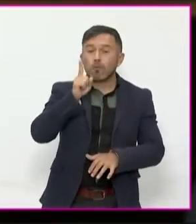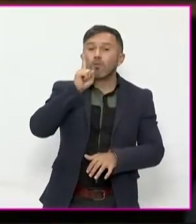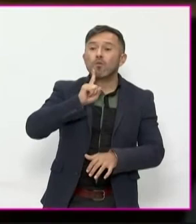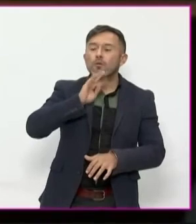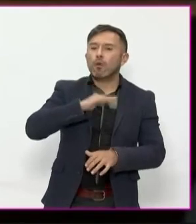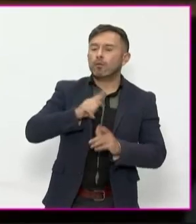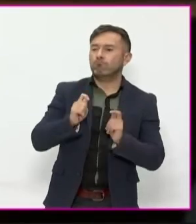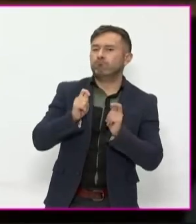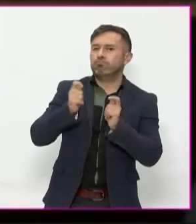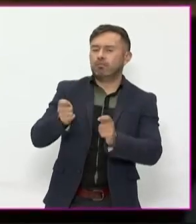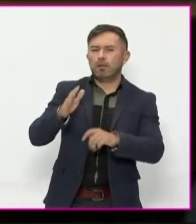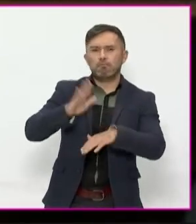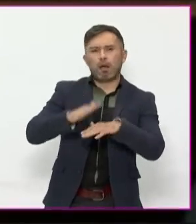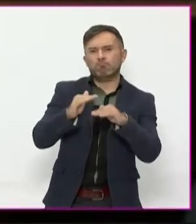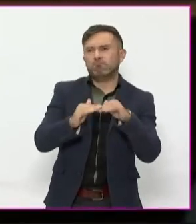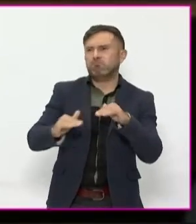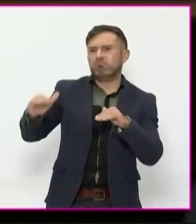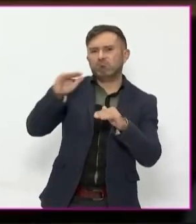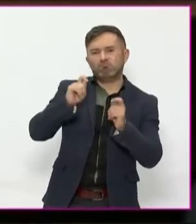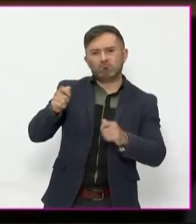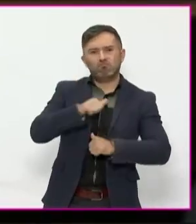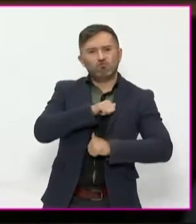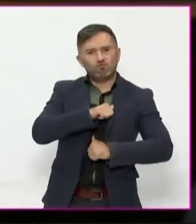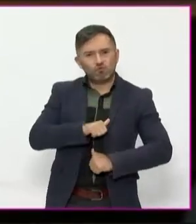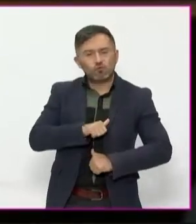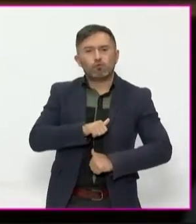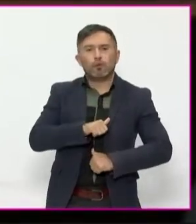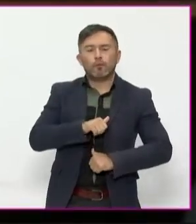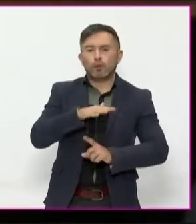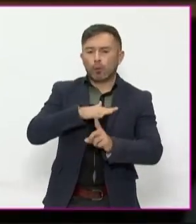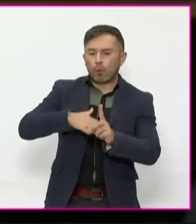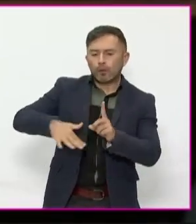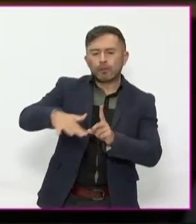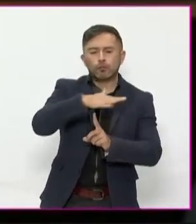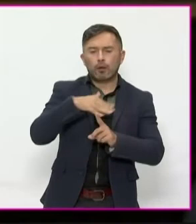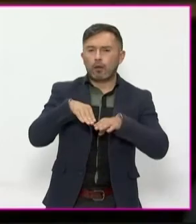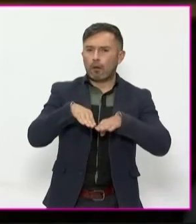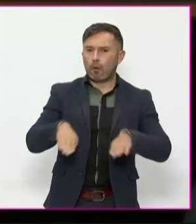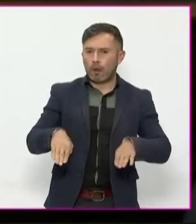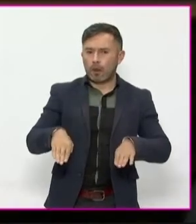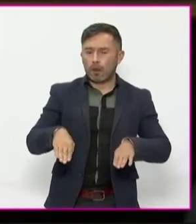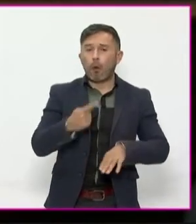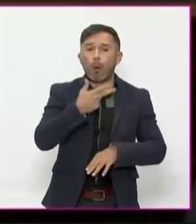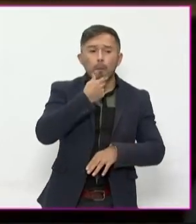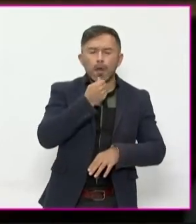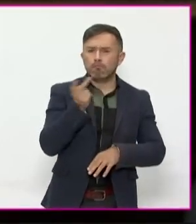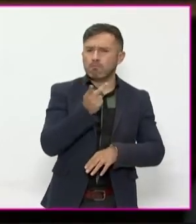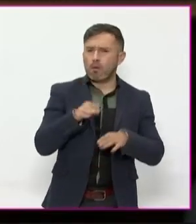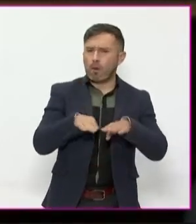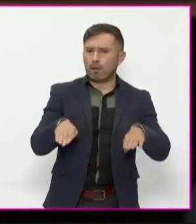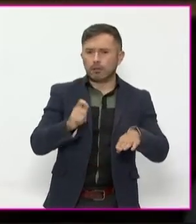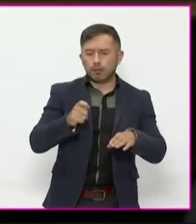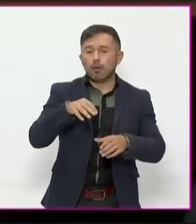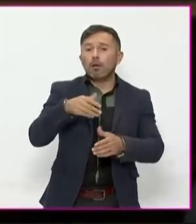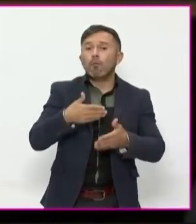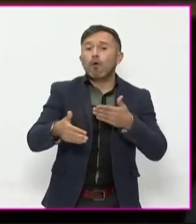públicos del más alto nivel en igualdad de condiciones que los hombres, como un requisito básico de las